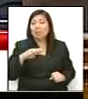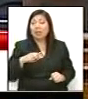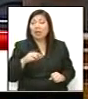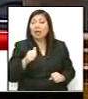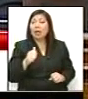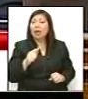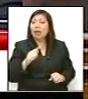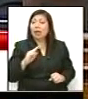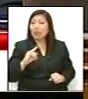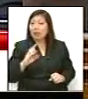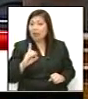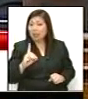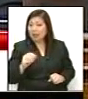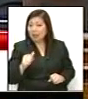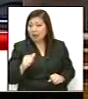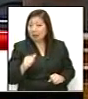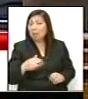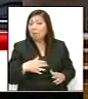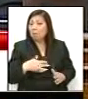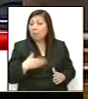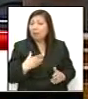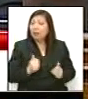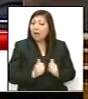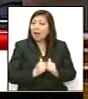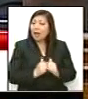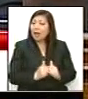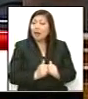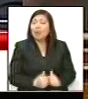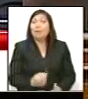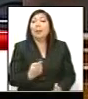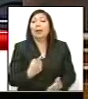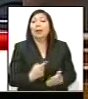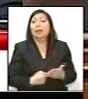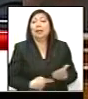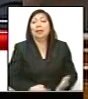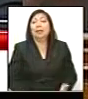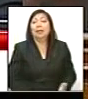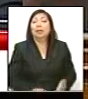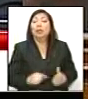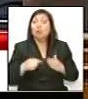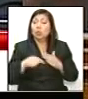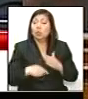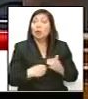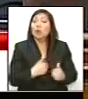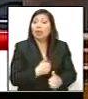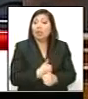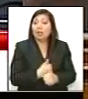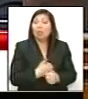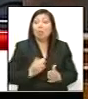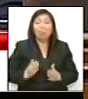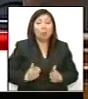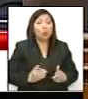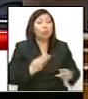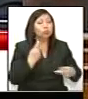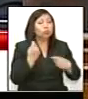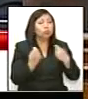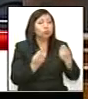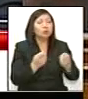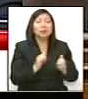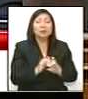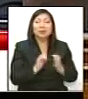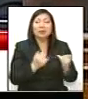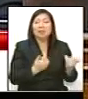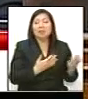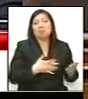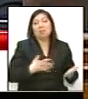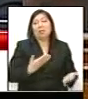sino además, presidente, pueda acompañarnos para que esa parte sur de Ayacucho pueda tener un corredor turístico que tanto ha esperado. Muchas